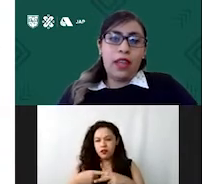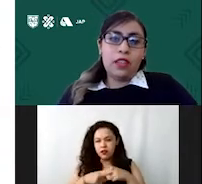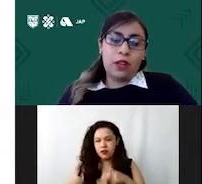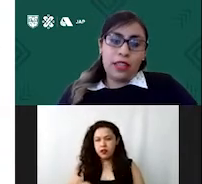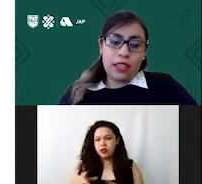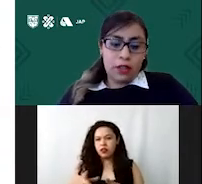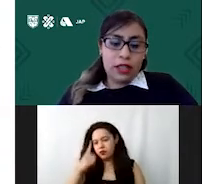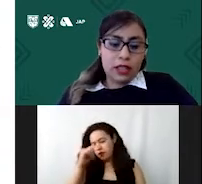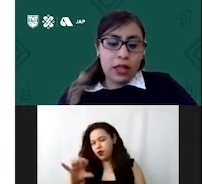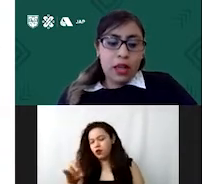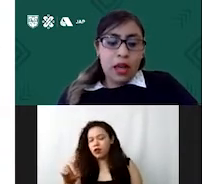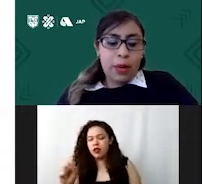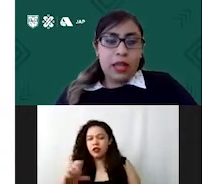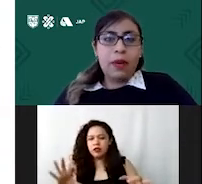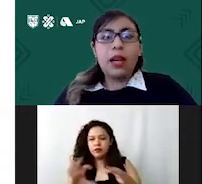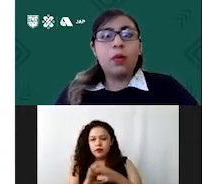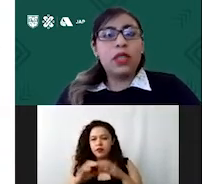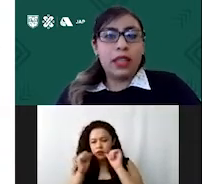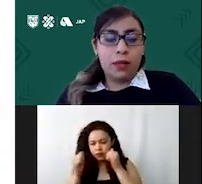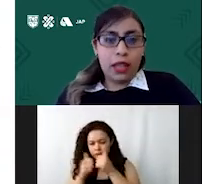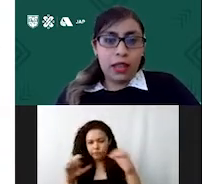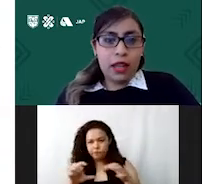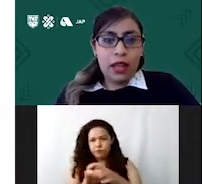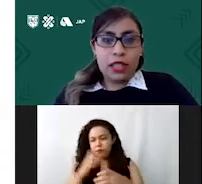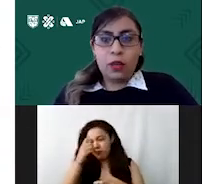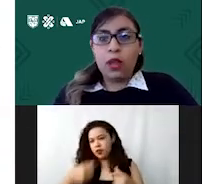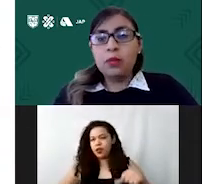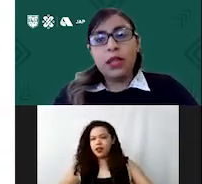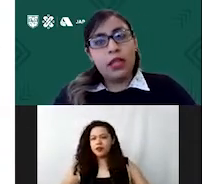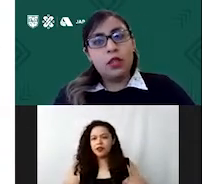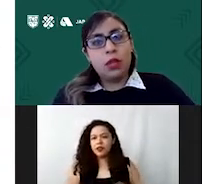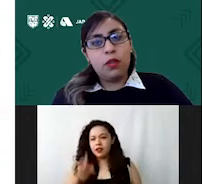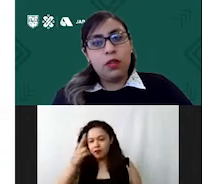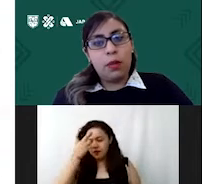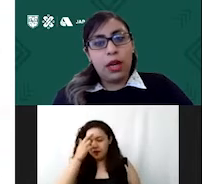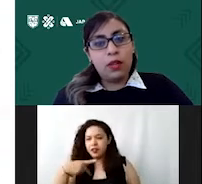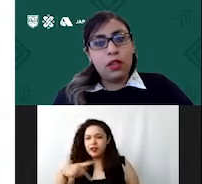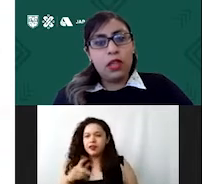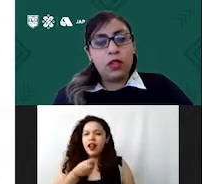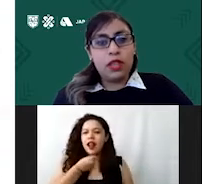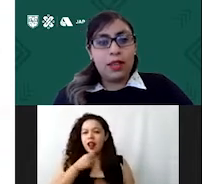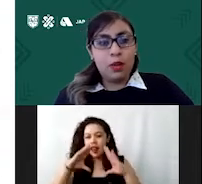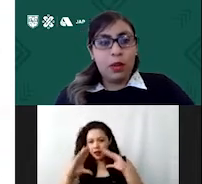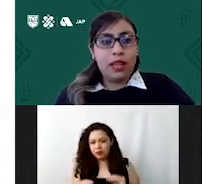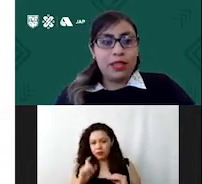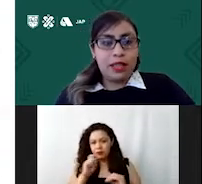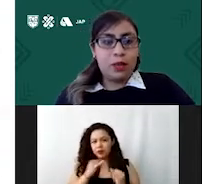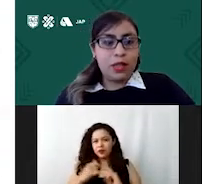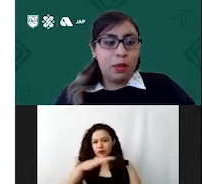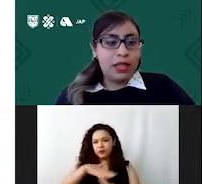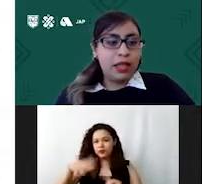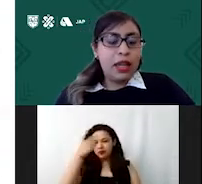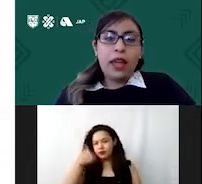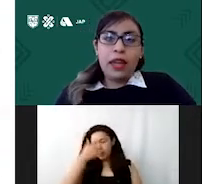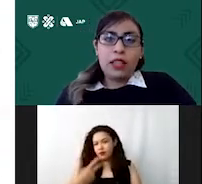ODS en las organizaciones. Para llevar a cabo nuestra actividad, les recordamos mantener sus micrófonos apagados y considerar su ambiente al encender